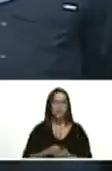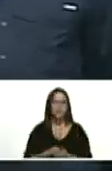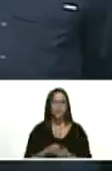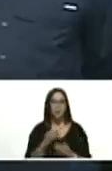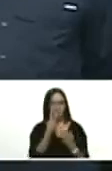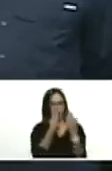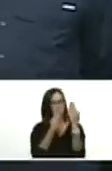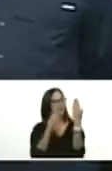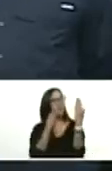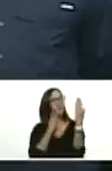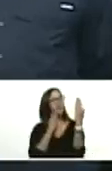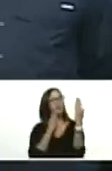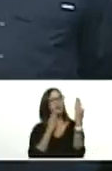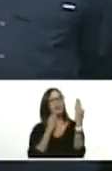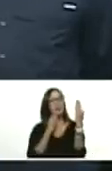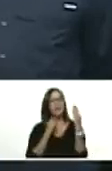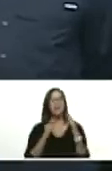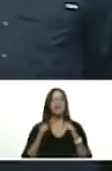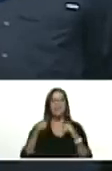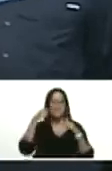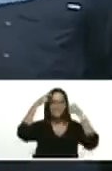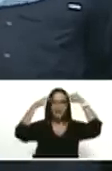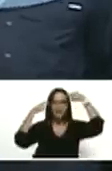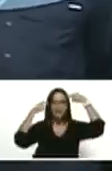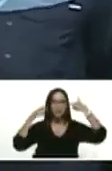Mirémonos en el retrato de Hugo Chávez.